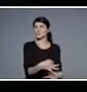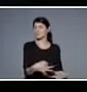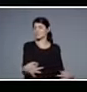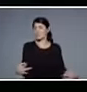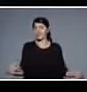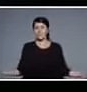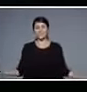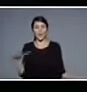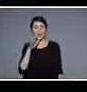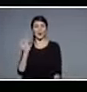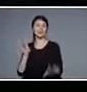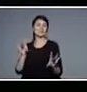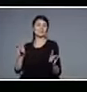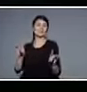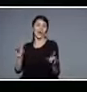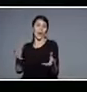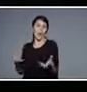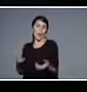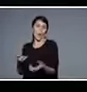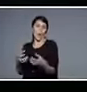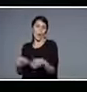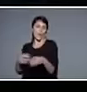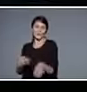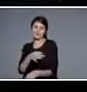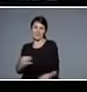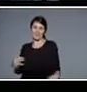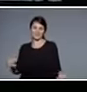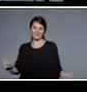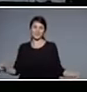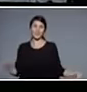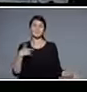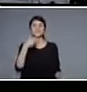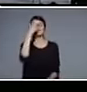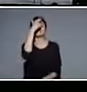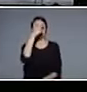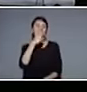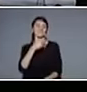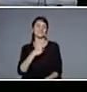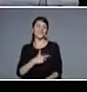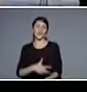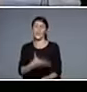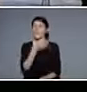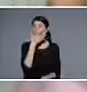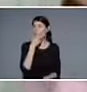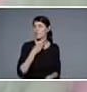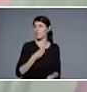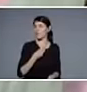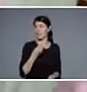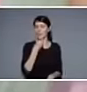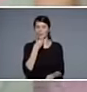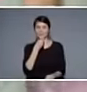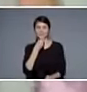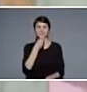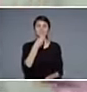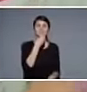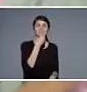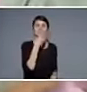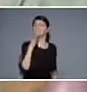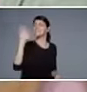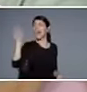genial, porque toco bien los huevos. Y es que soy una belleza. ¡Chao,